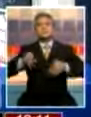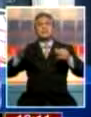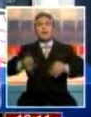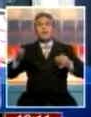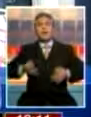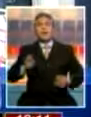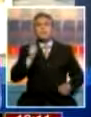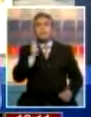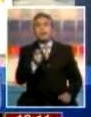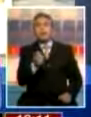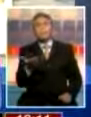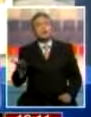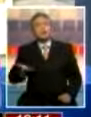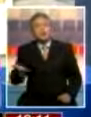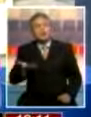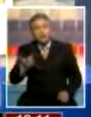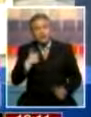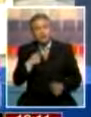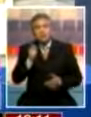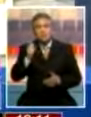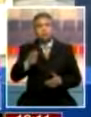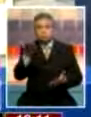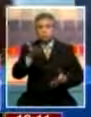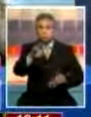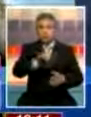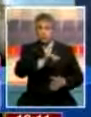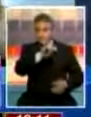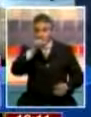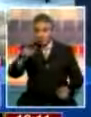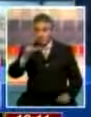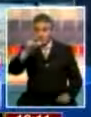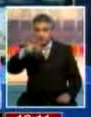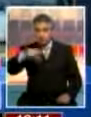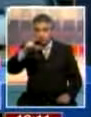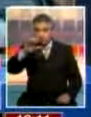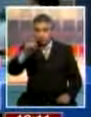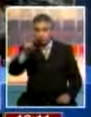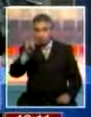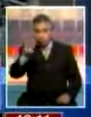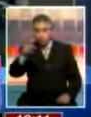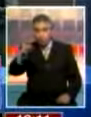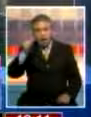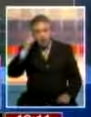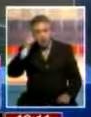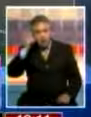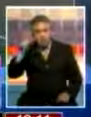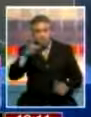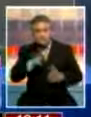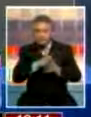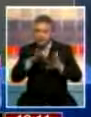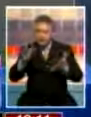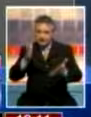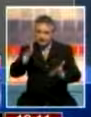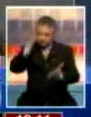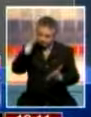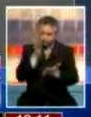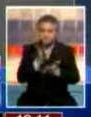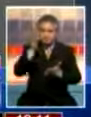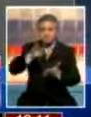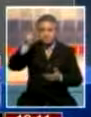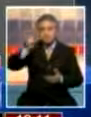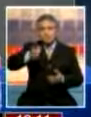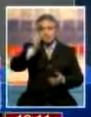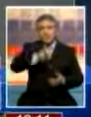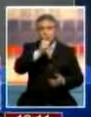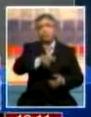pago. ¿Por qué lo hemos hecho? Porque después del fallo Cencosud de la Corte Suprema se fijaron estrictos estándares en relación a los mandatos que firman